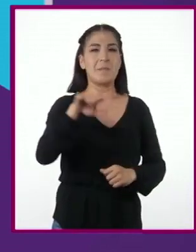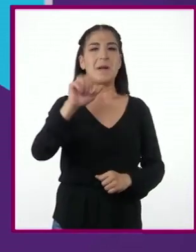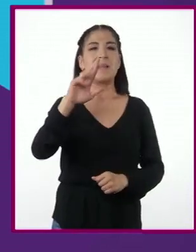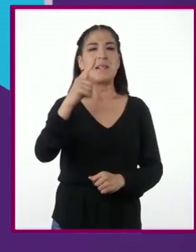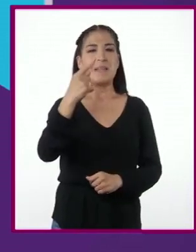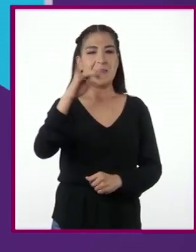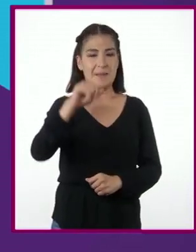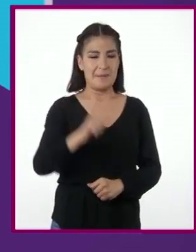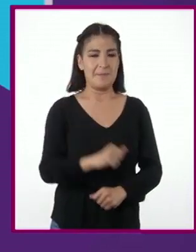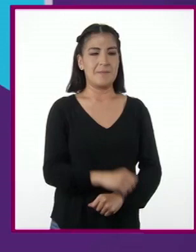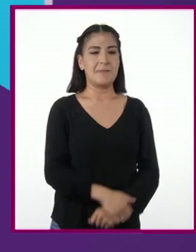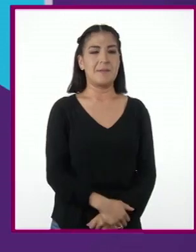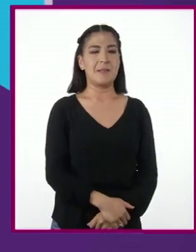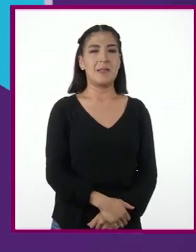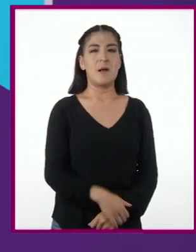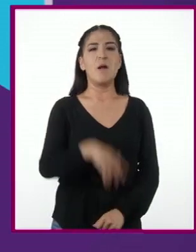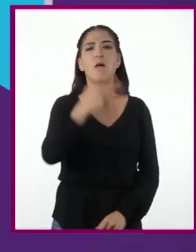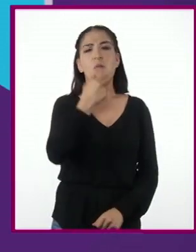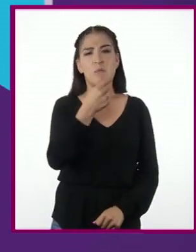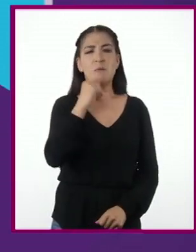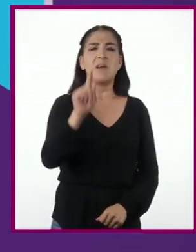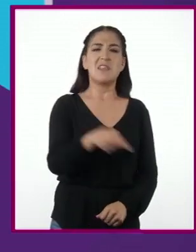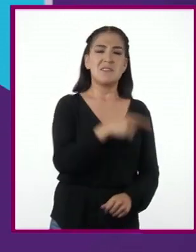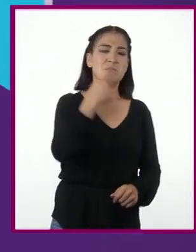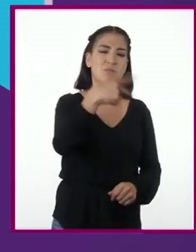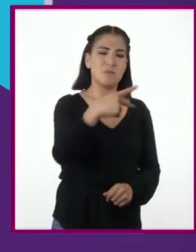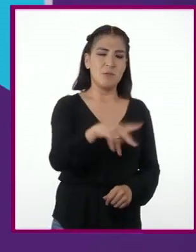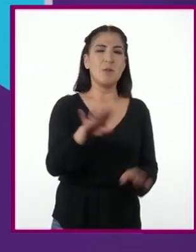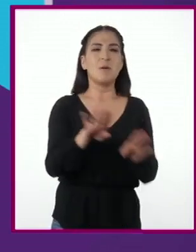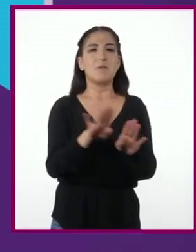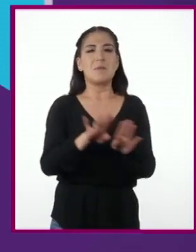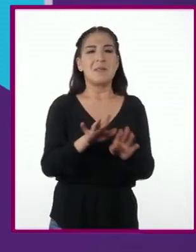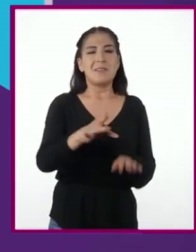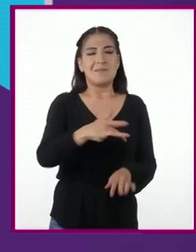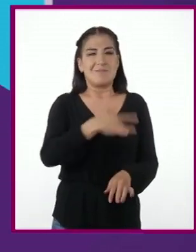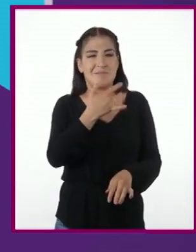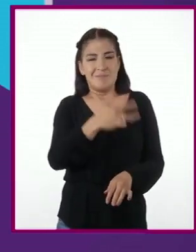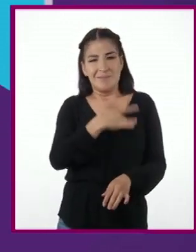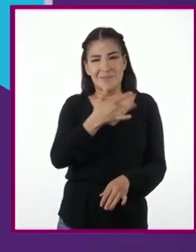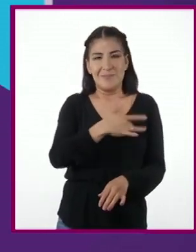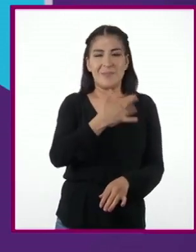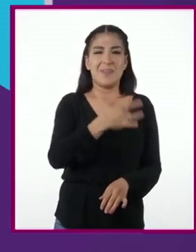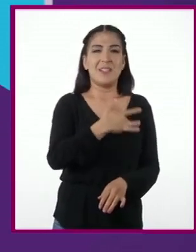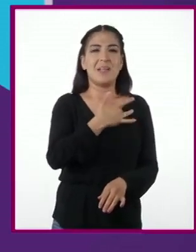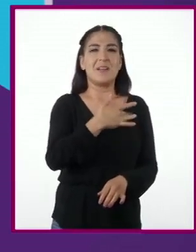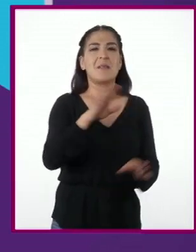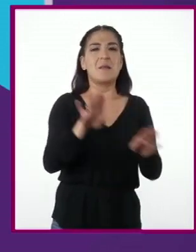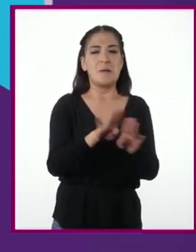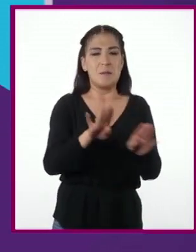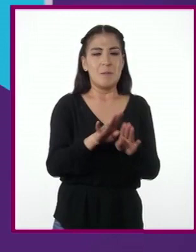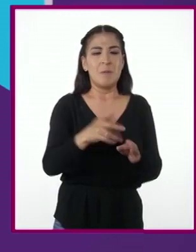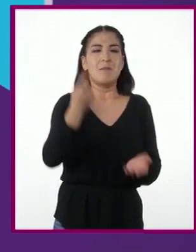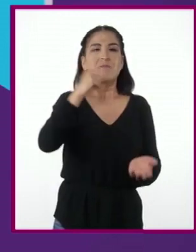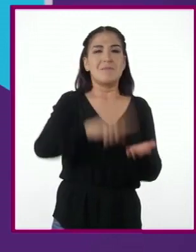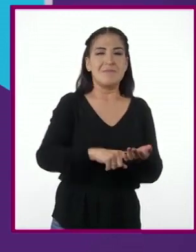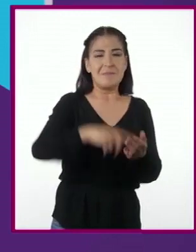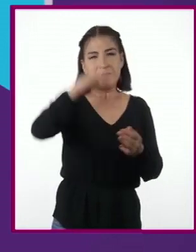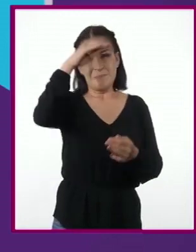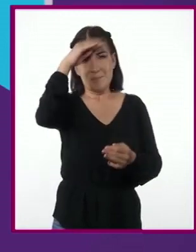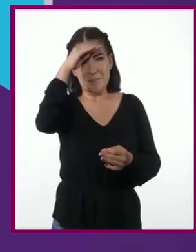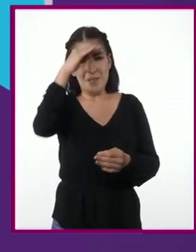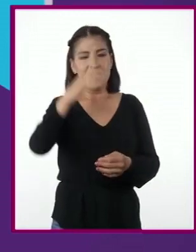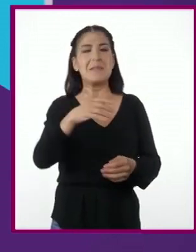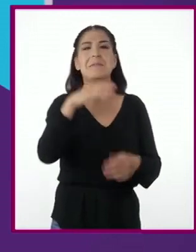El hombre es, por su sensibilidad y su capacidad de raciocinio, el ser más maravilloso de la